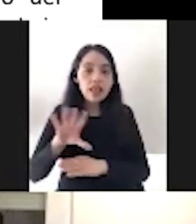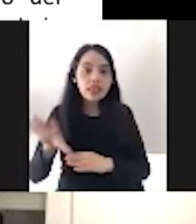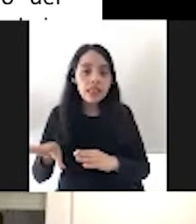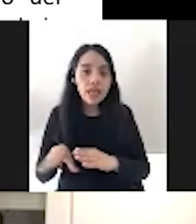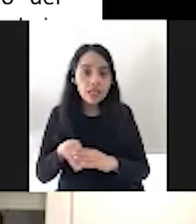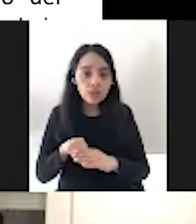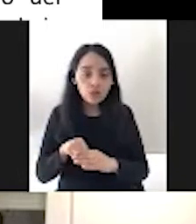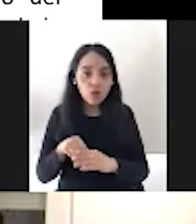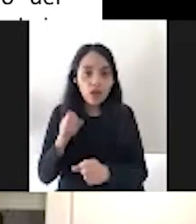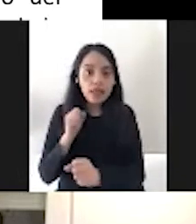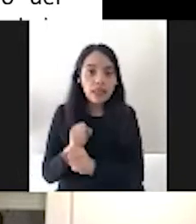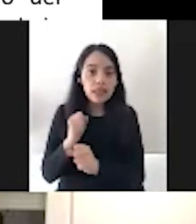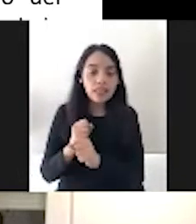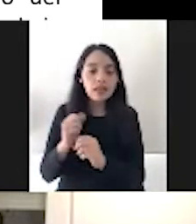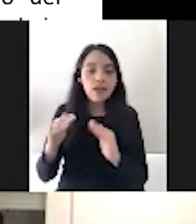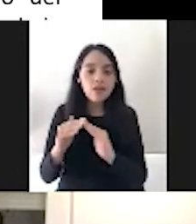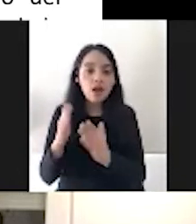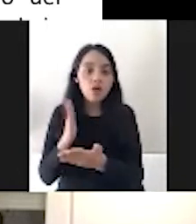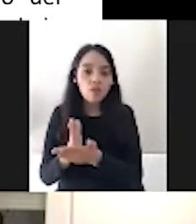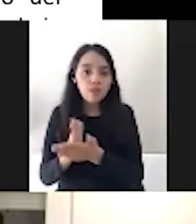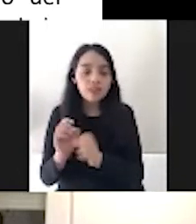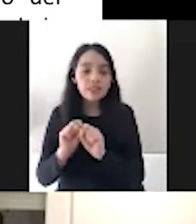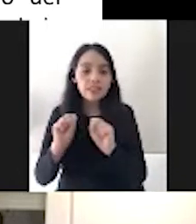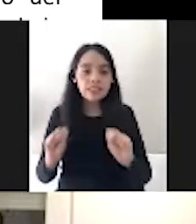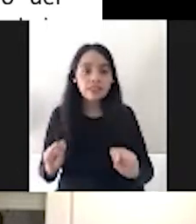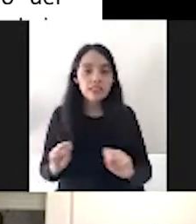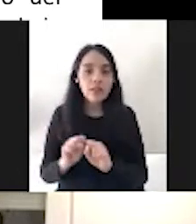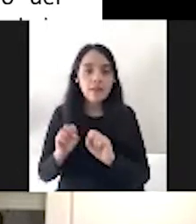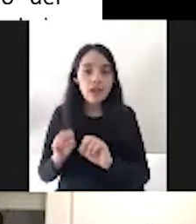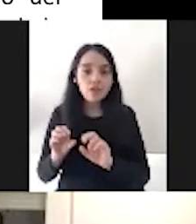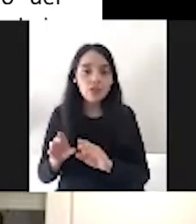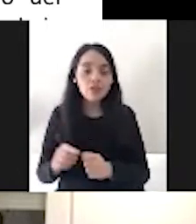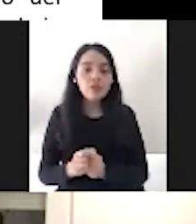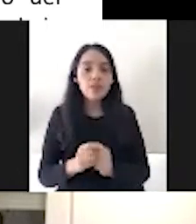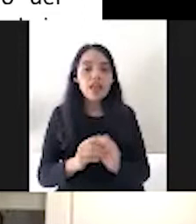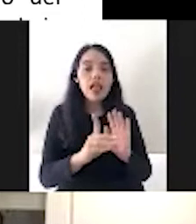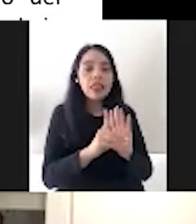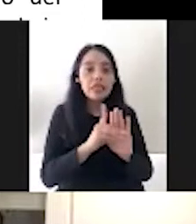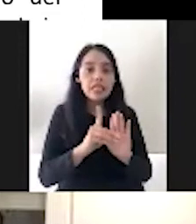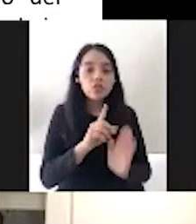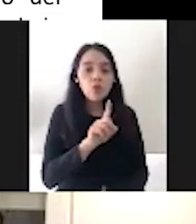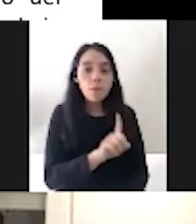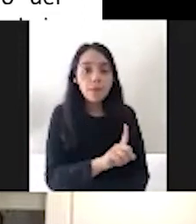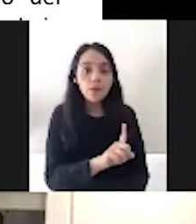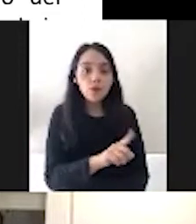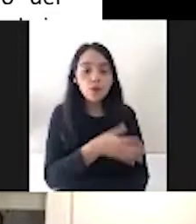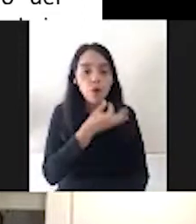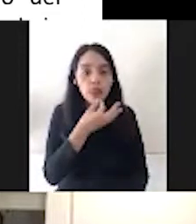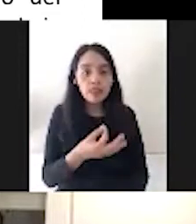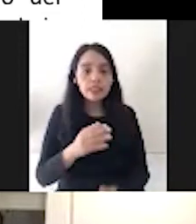educativa, en la escuela, en el sistema educativo. Por un lado tenemos el decreto número 1, ¿vale? Que establece que todas las escuelas deben